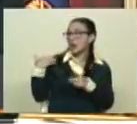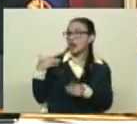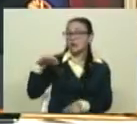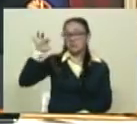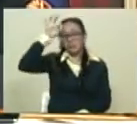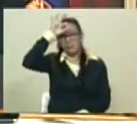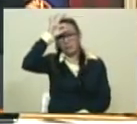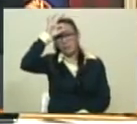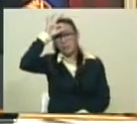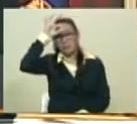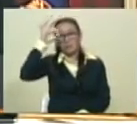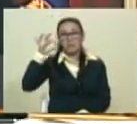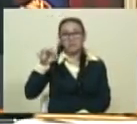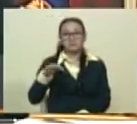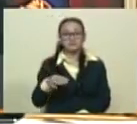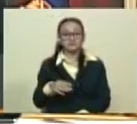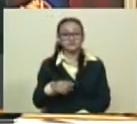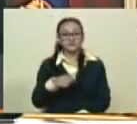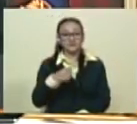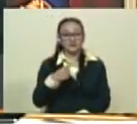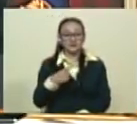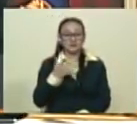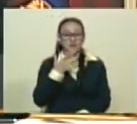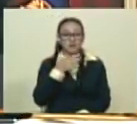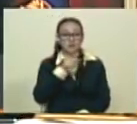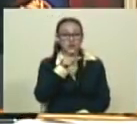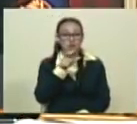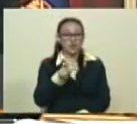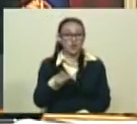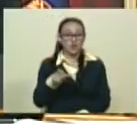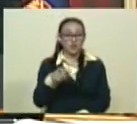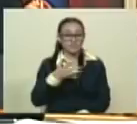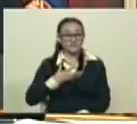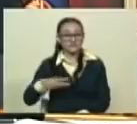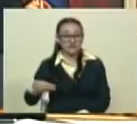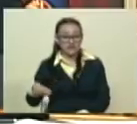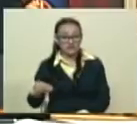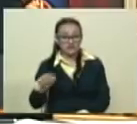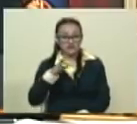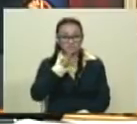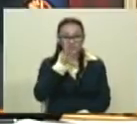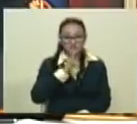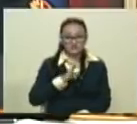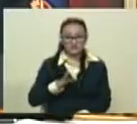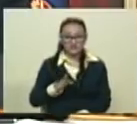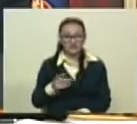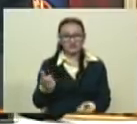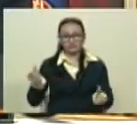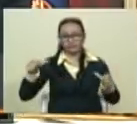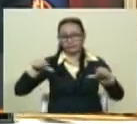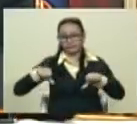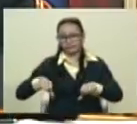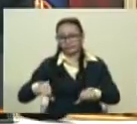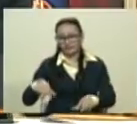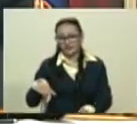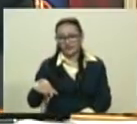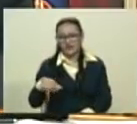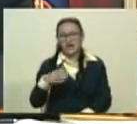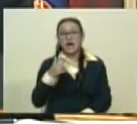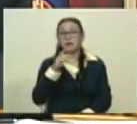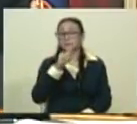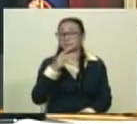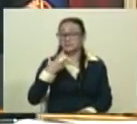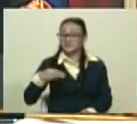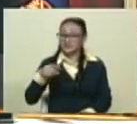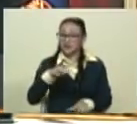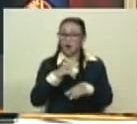supina de Juan Manuel Santos, por ejemplo, uno de los presidentes más fracasados de la historia de Colombia, Juan Manuel